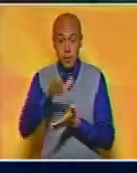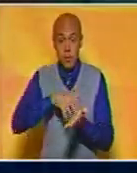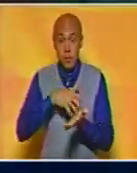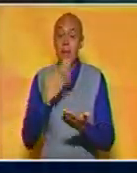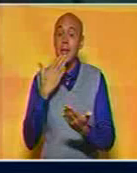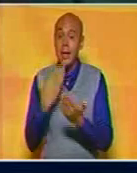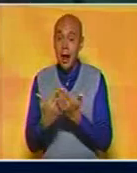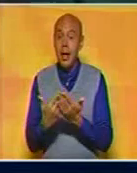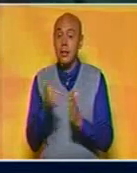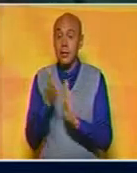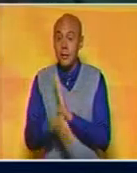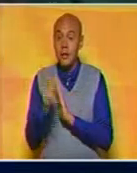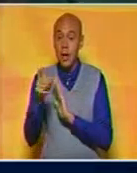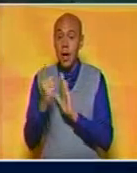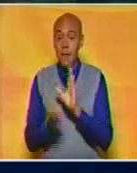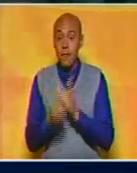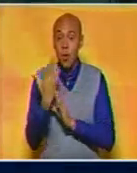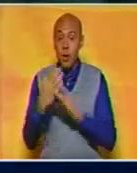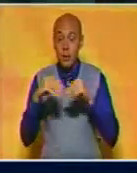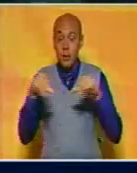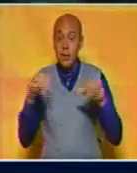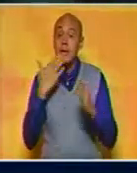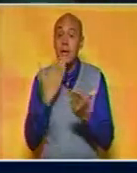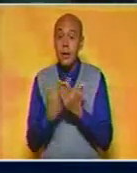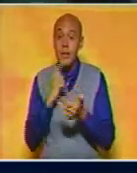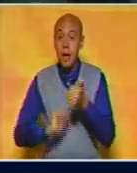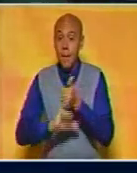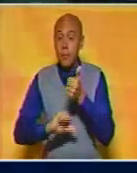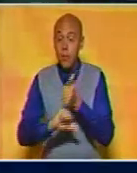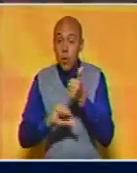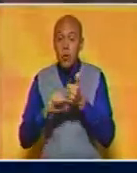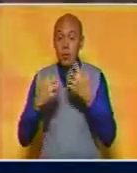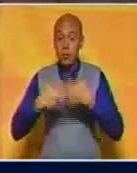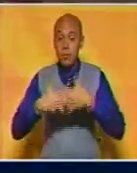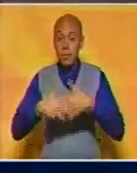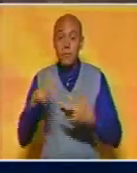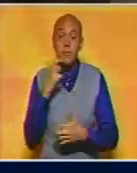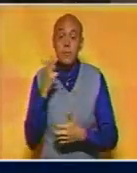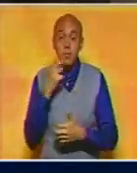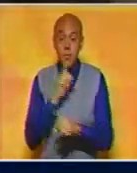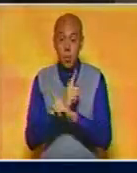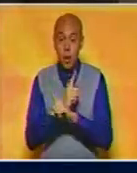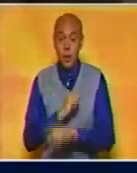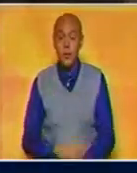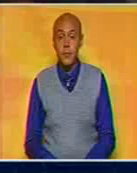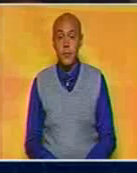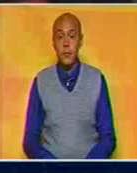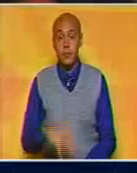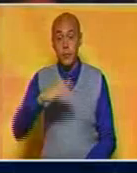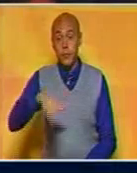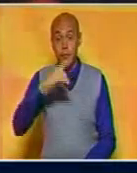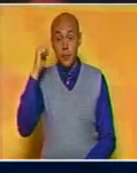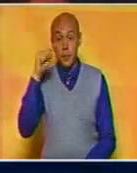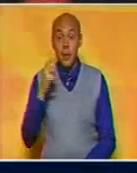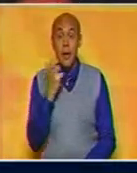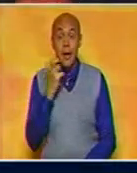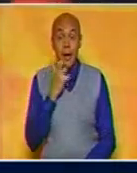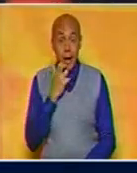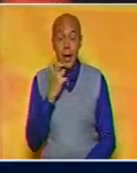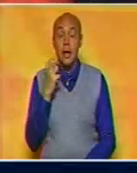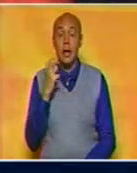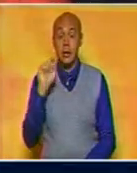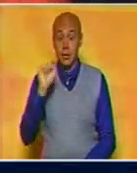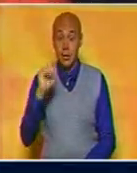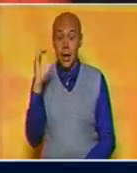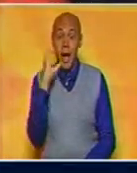agradecieron a fundó a tierra por el apoyo hacia el área cacaotera de esta zona de monagas lo que realmente acá tiene una